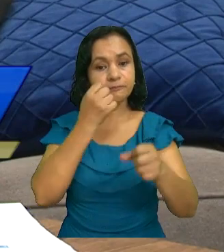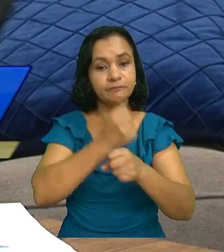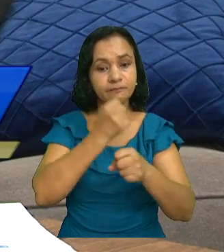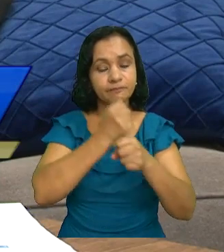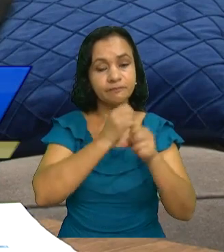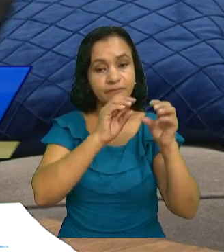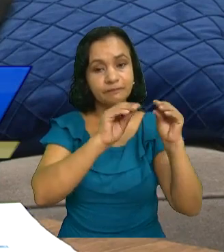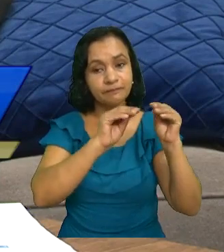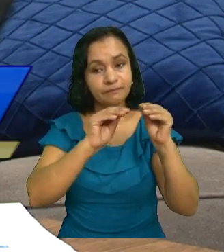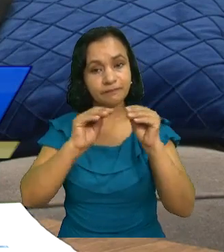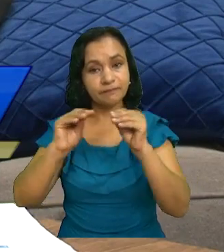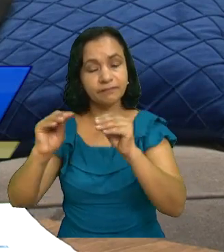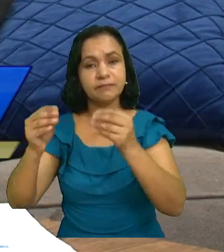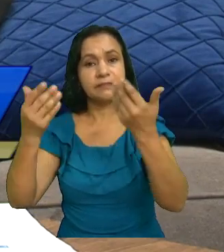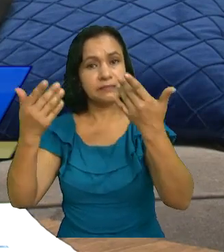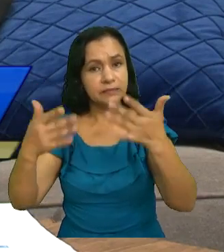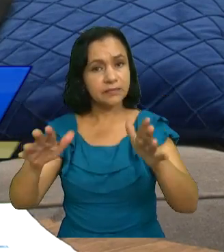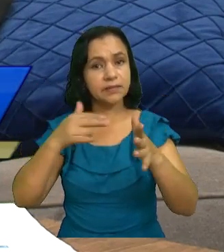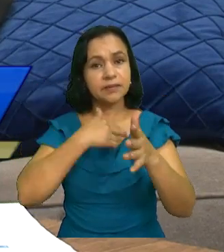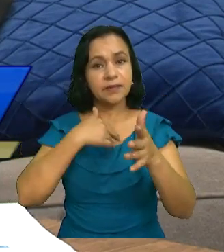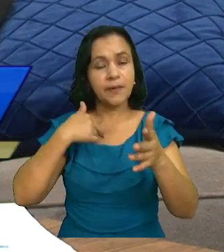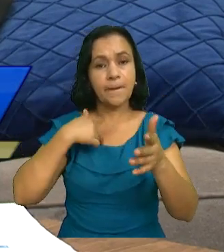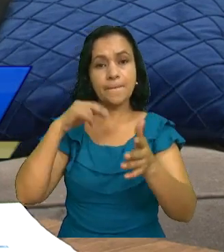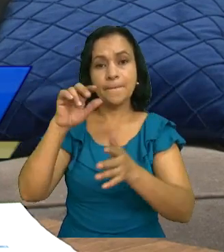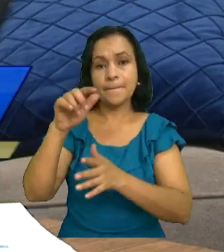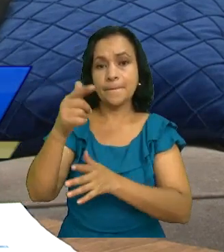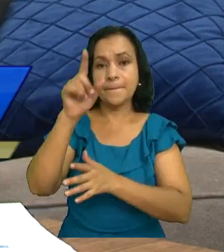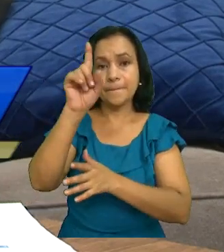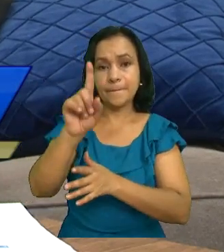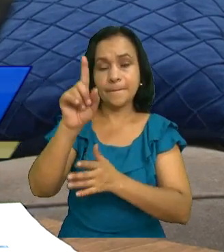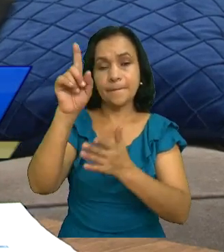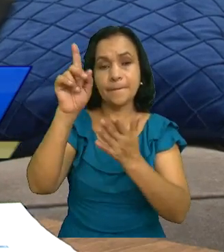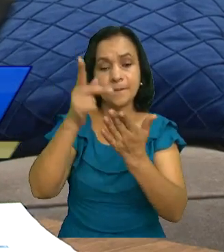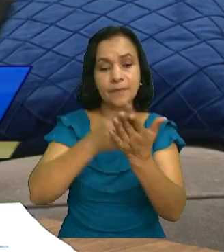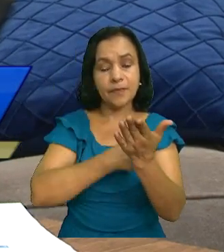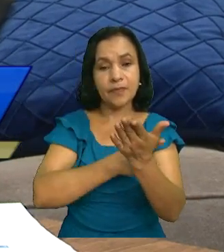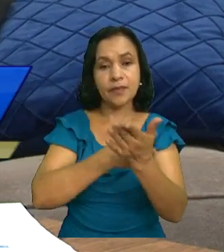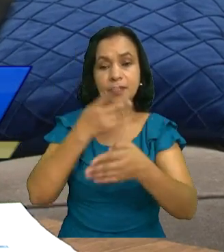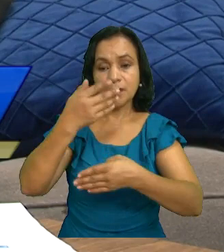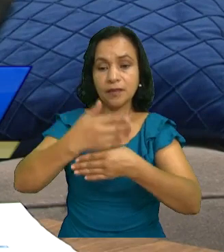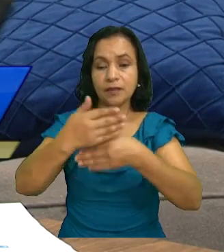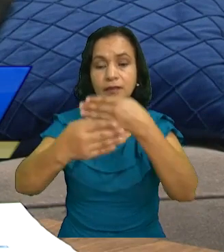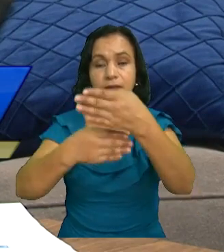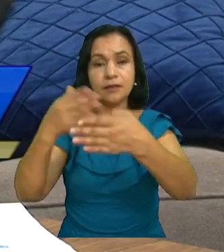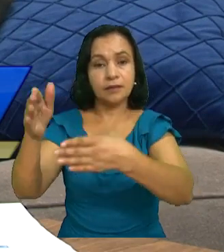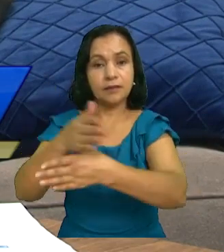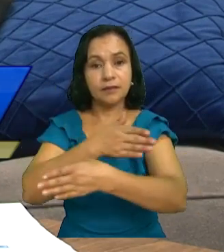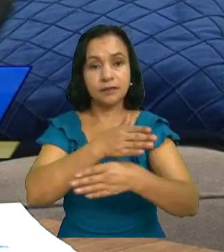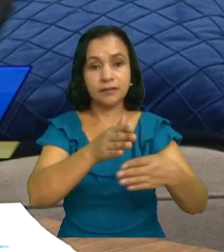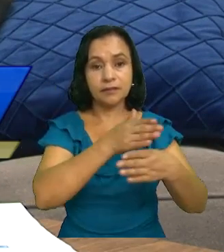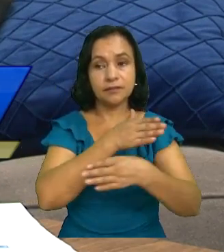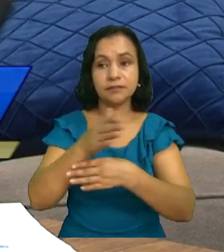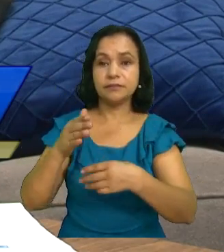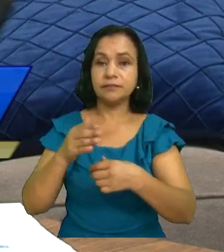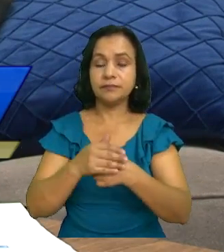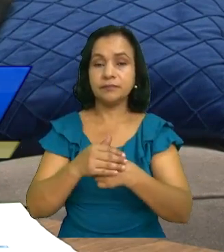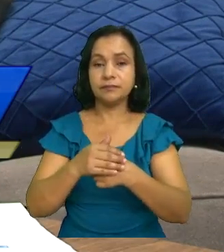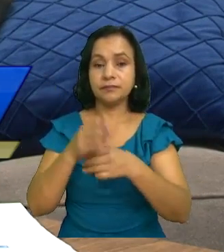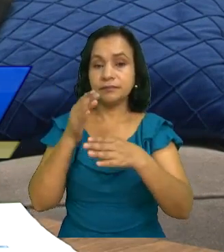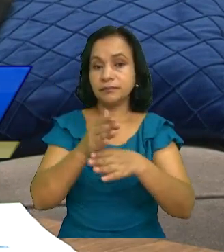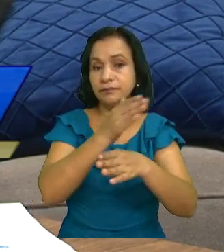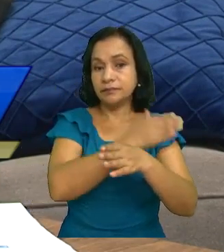y hemos puesto en marcha ya 71 proyectos de infraestructura vial. Unos vienen del año